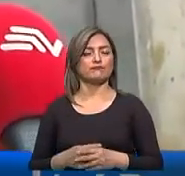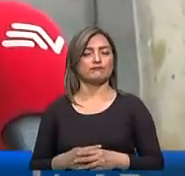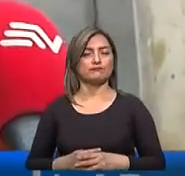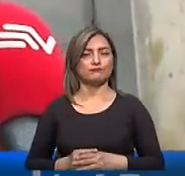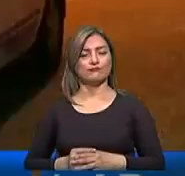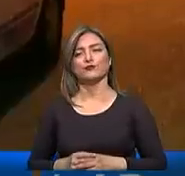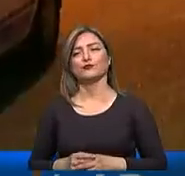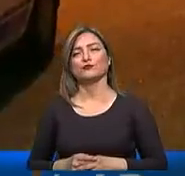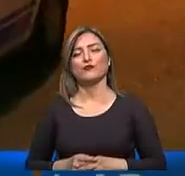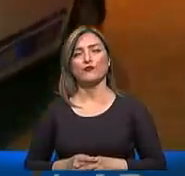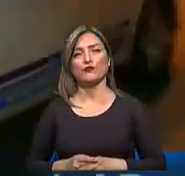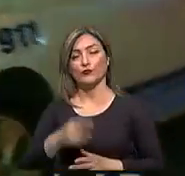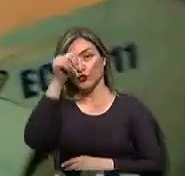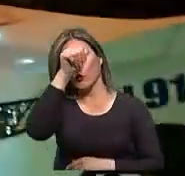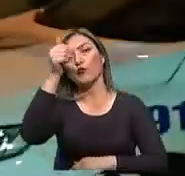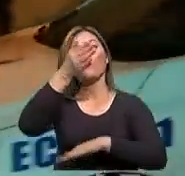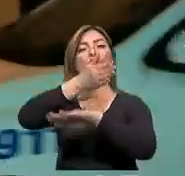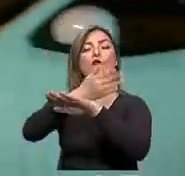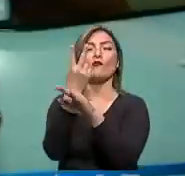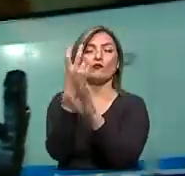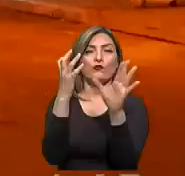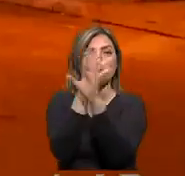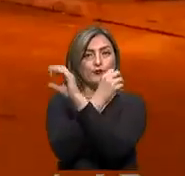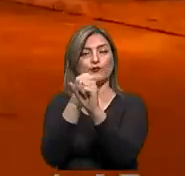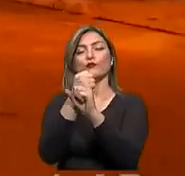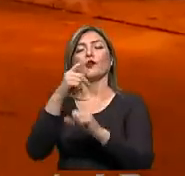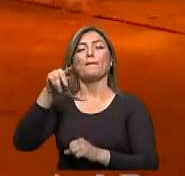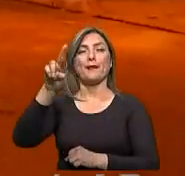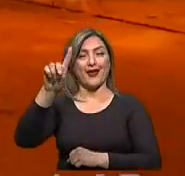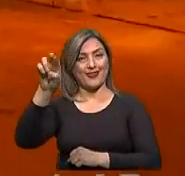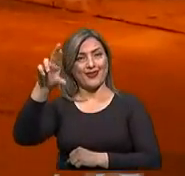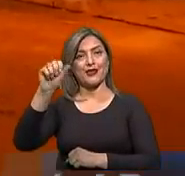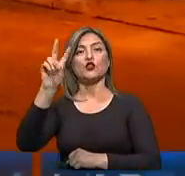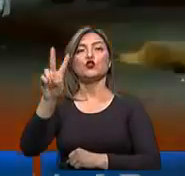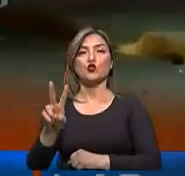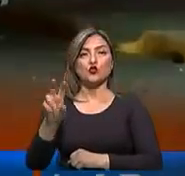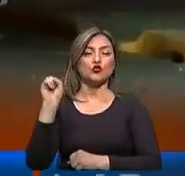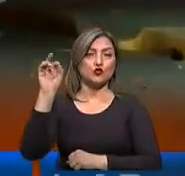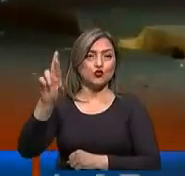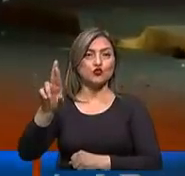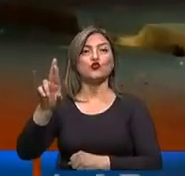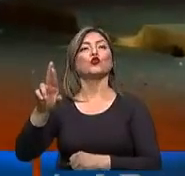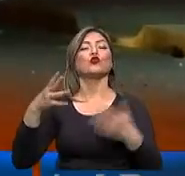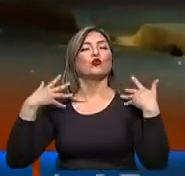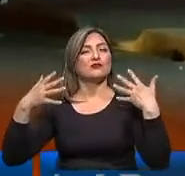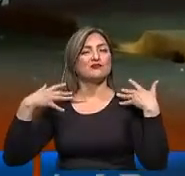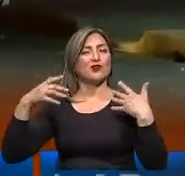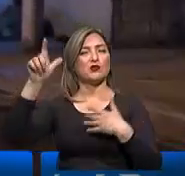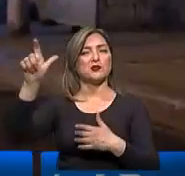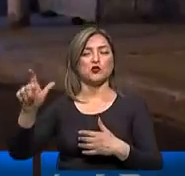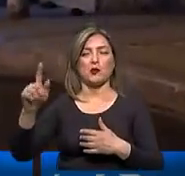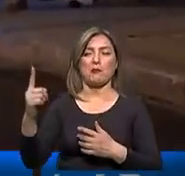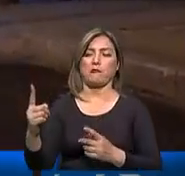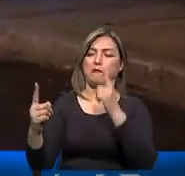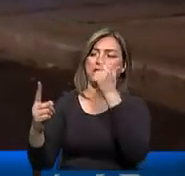personas estarían involucradas. Ya el domingo, antes de la medianoche, en la Pradera 2, sur de Guayaquil, una persona fue asesinada al estilo sicariato